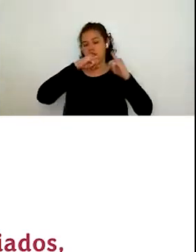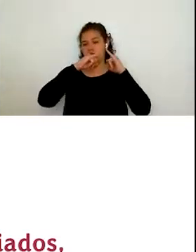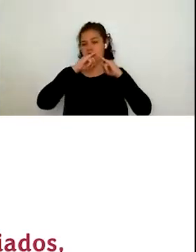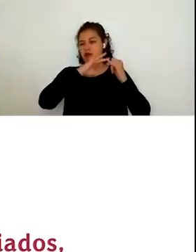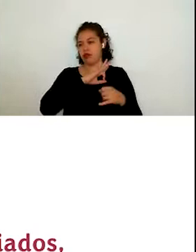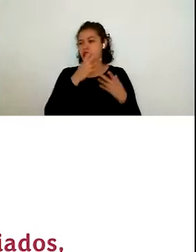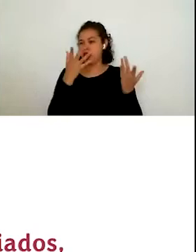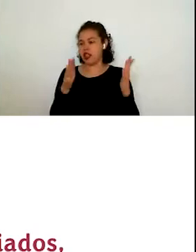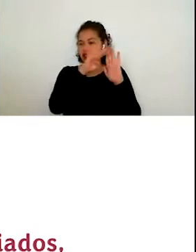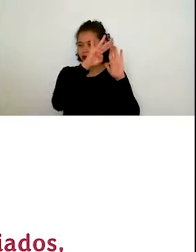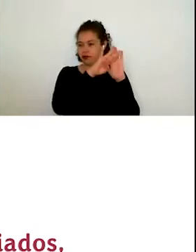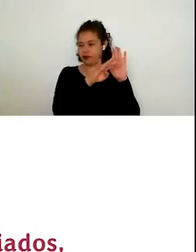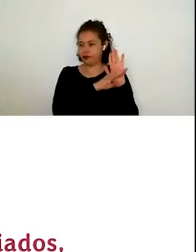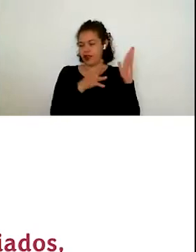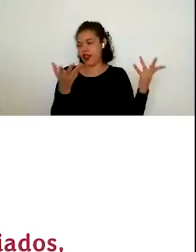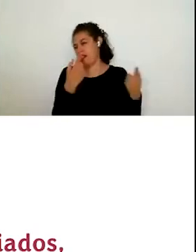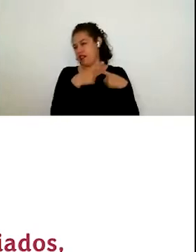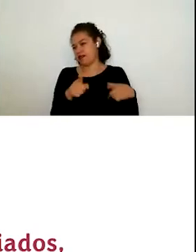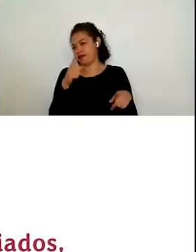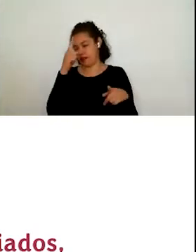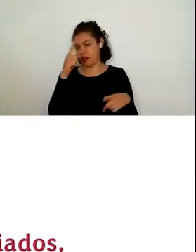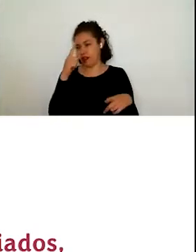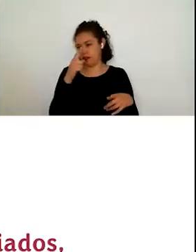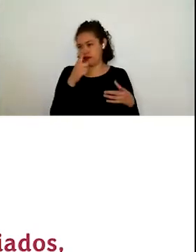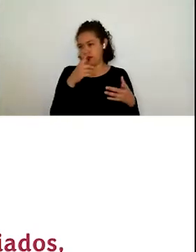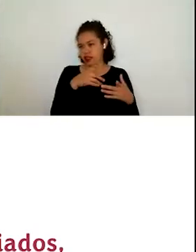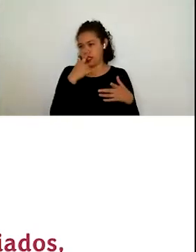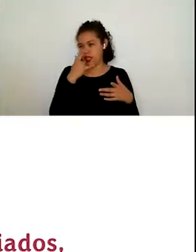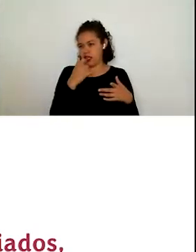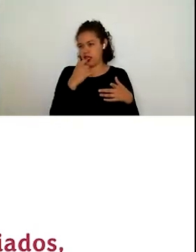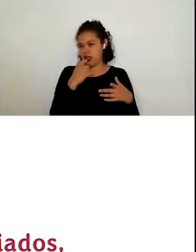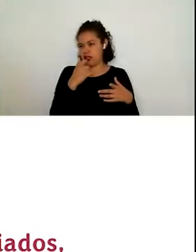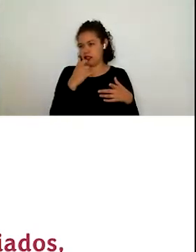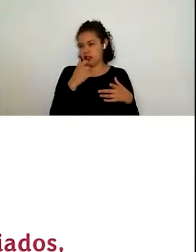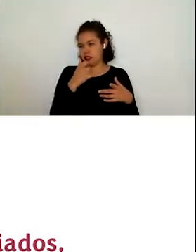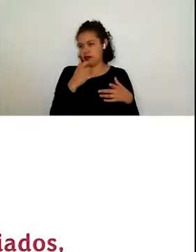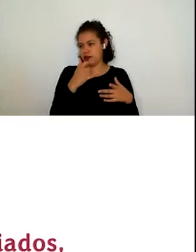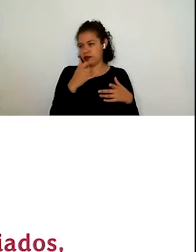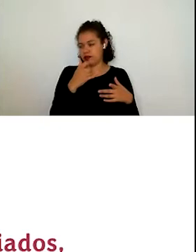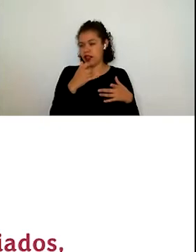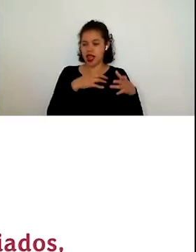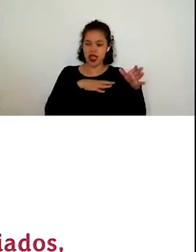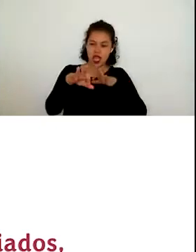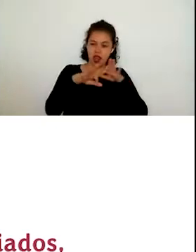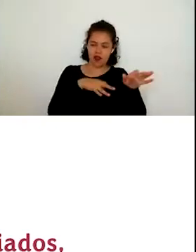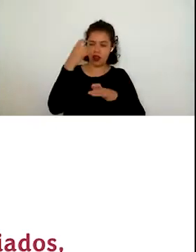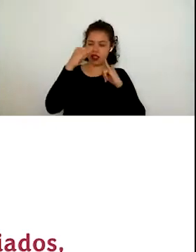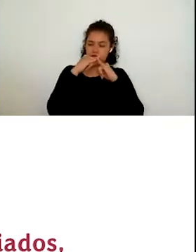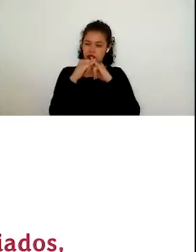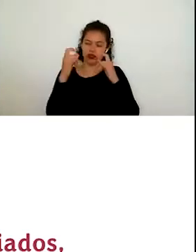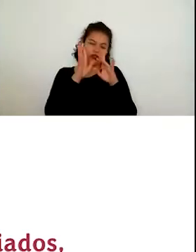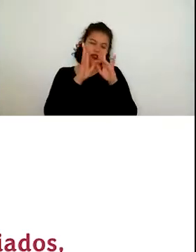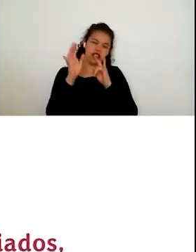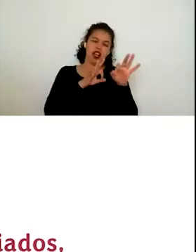vez señalan cómo está conformada la plantilla laboral de una institución. Eso